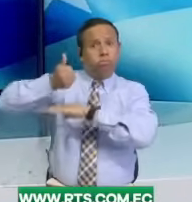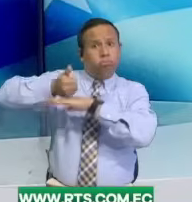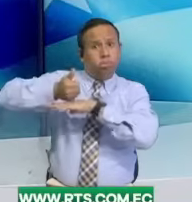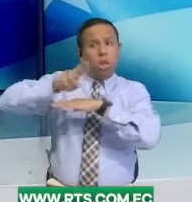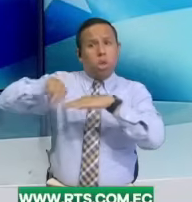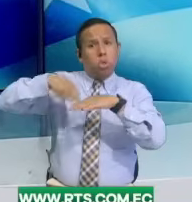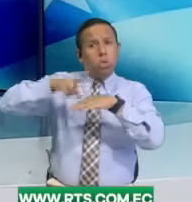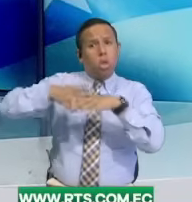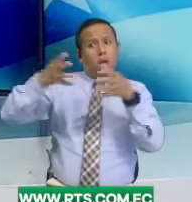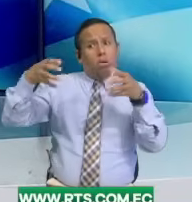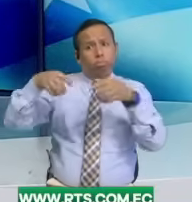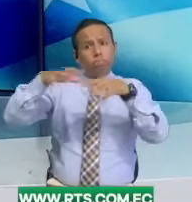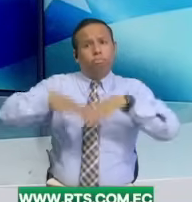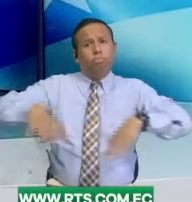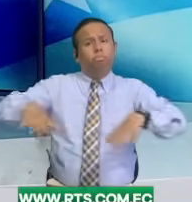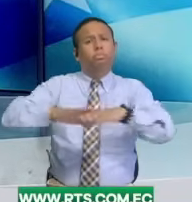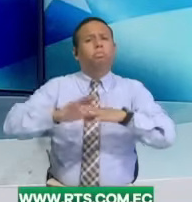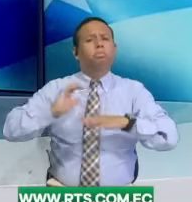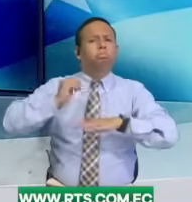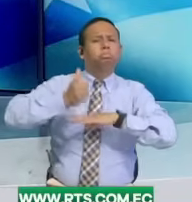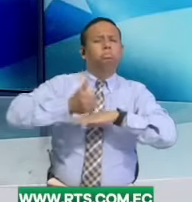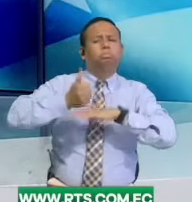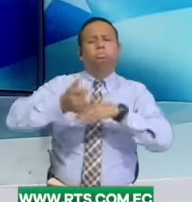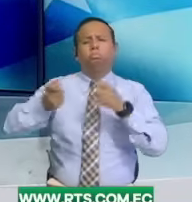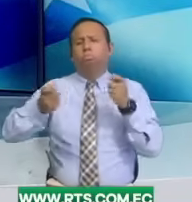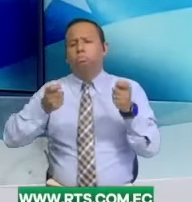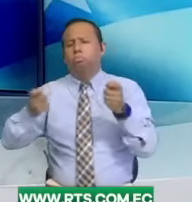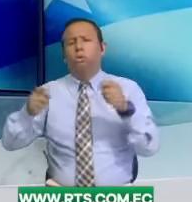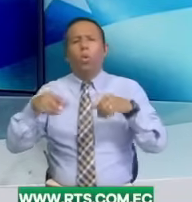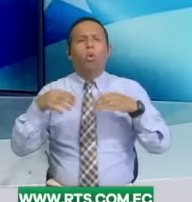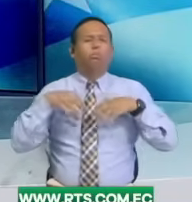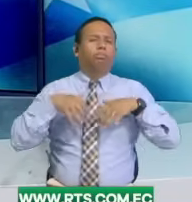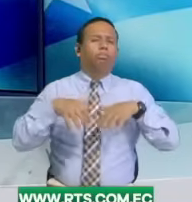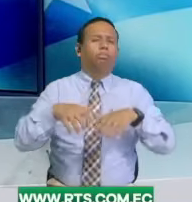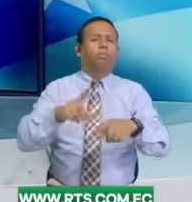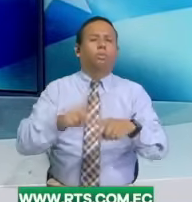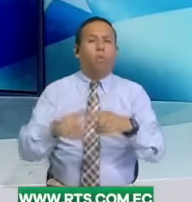nacionales y locales encabezaron los actos cívicos y culturales este 9 de octubre.